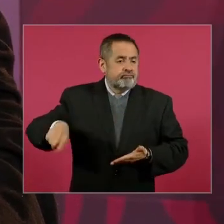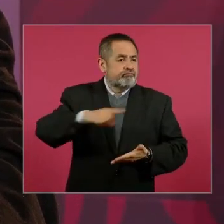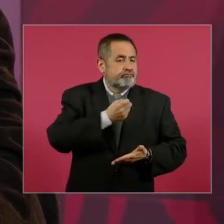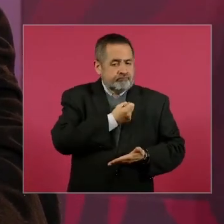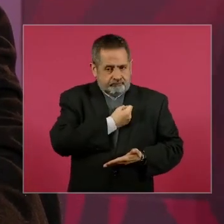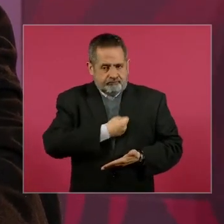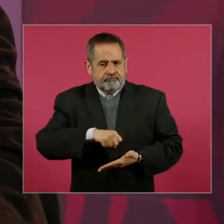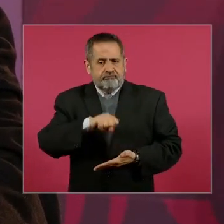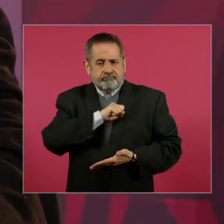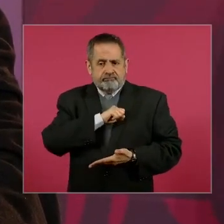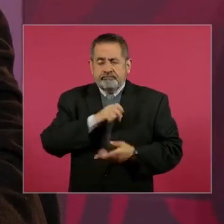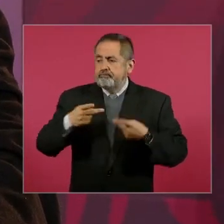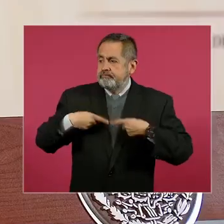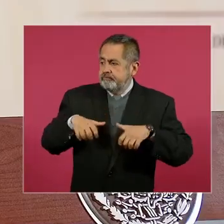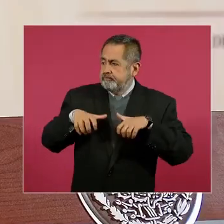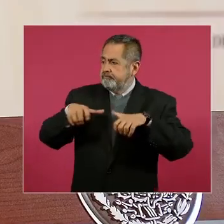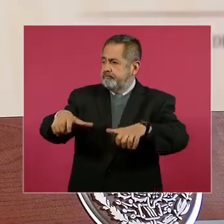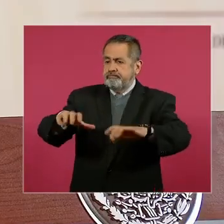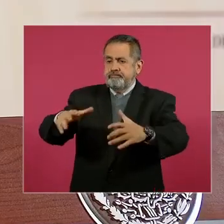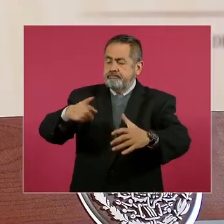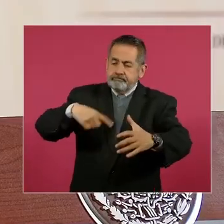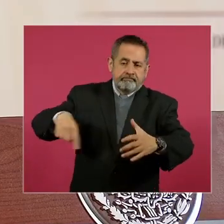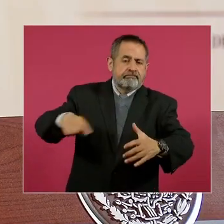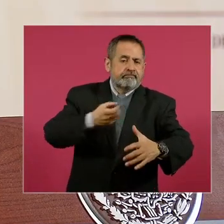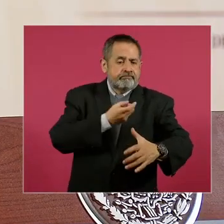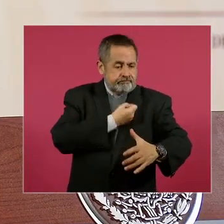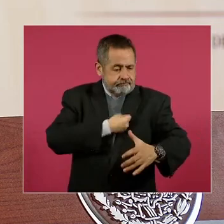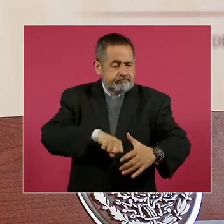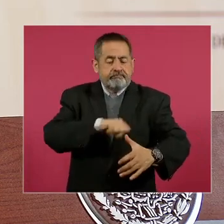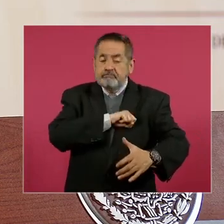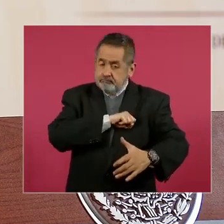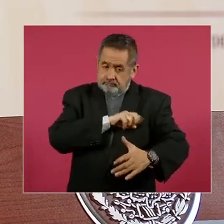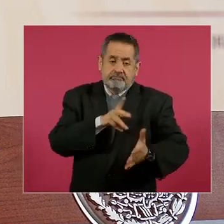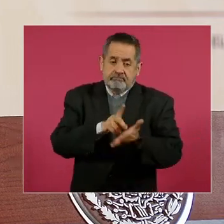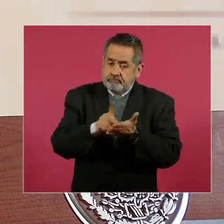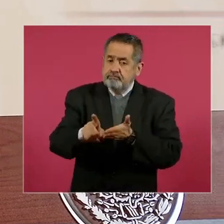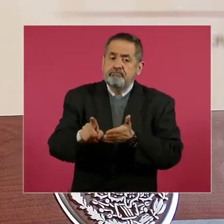el derecho del pueblo a la salud. Y esto implica